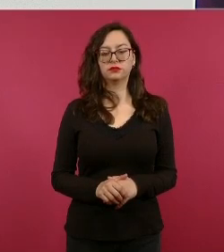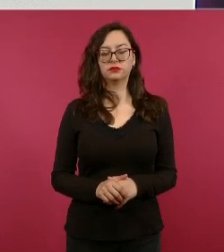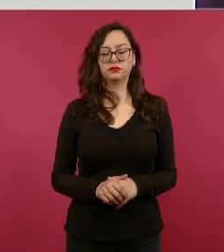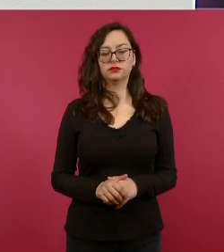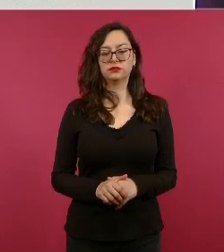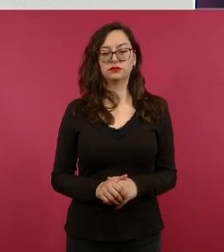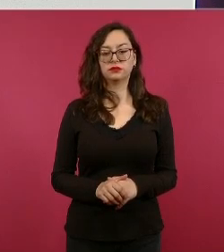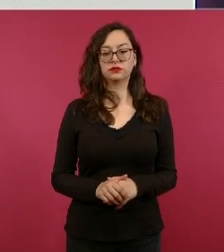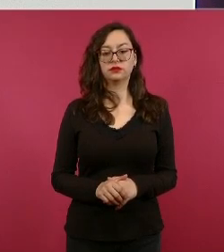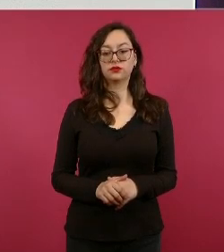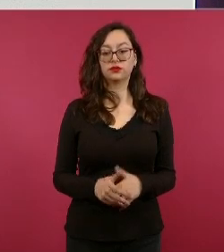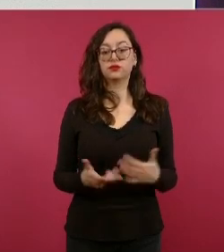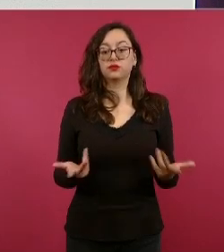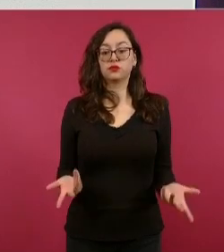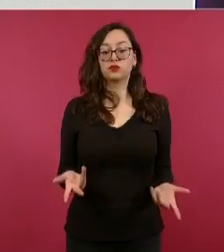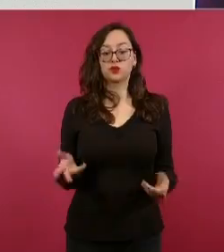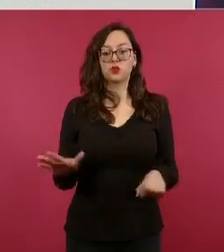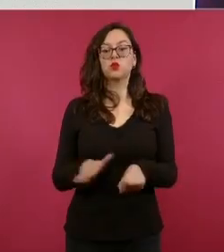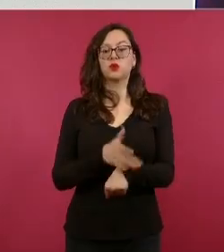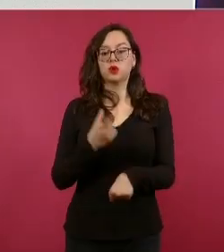es narcotráfico,